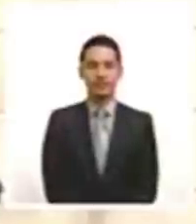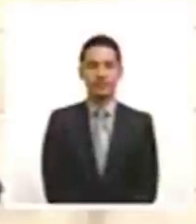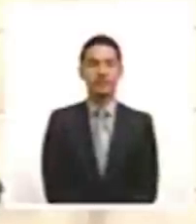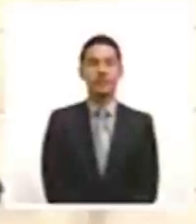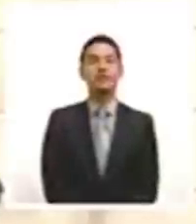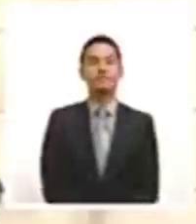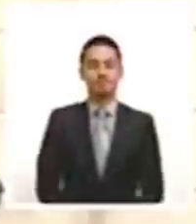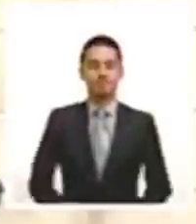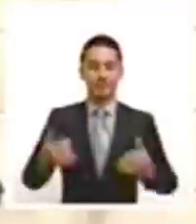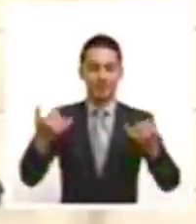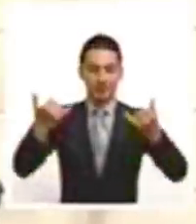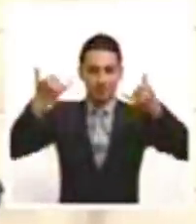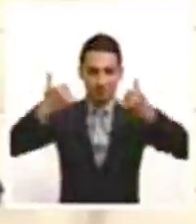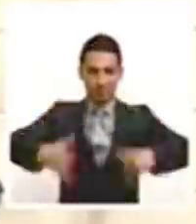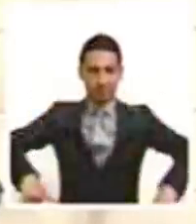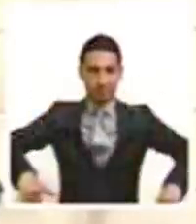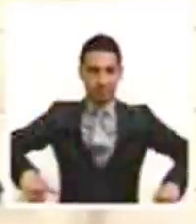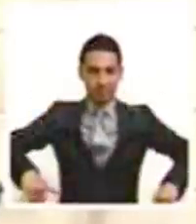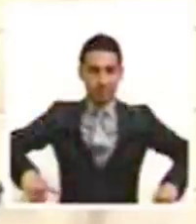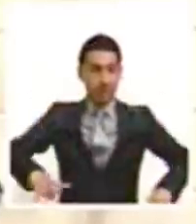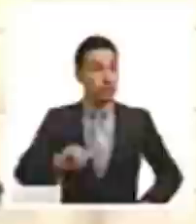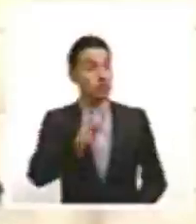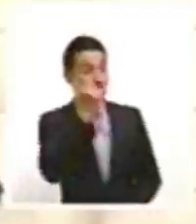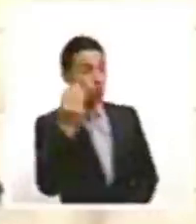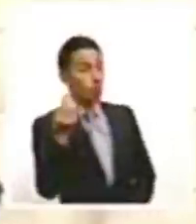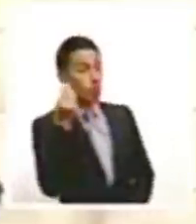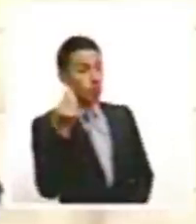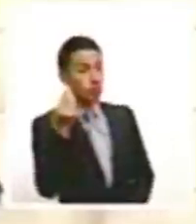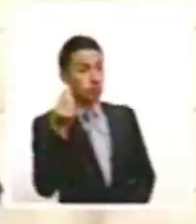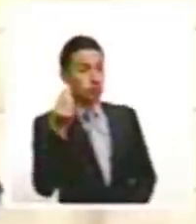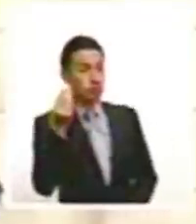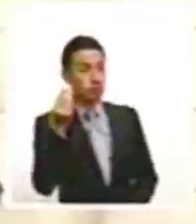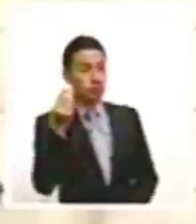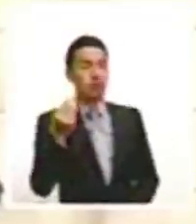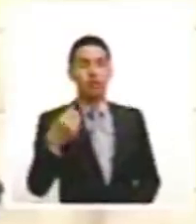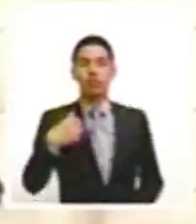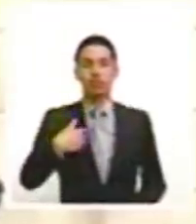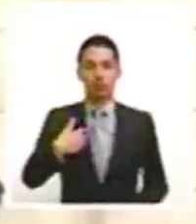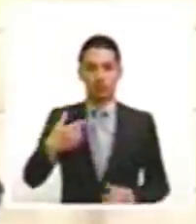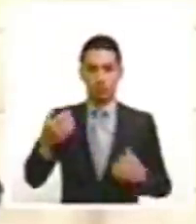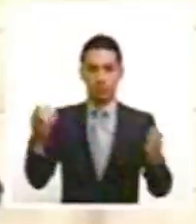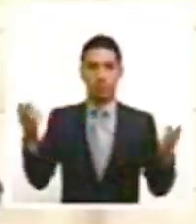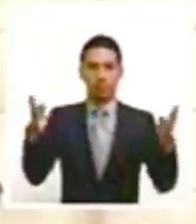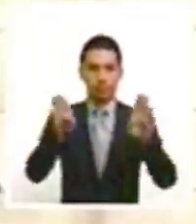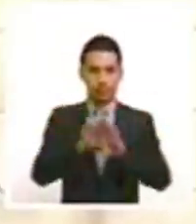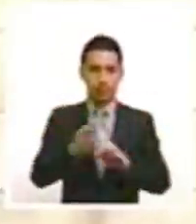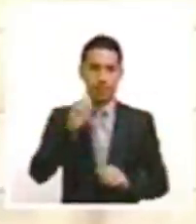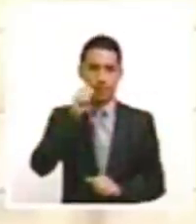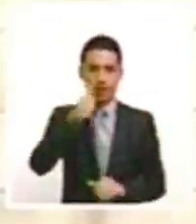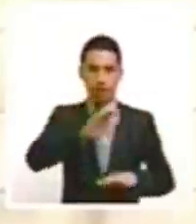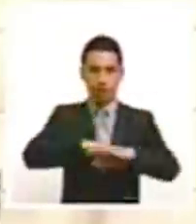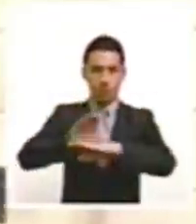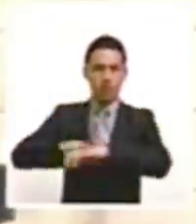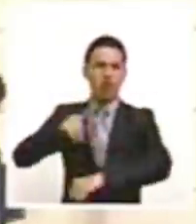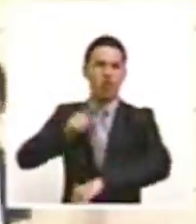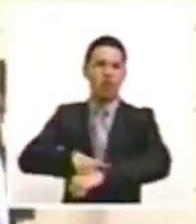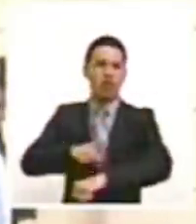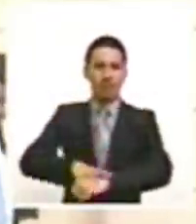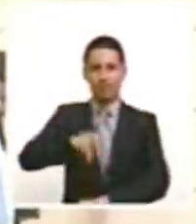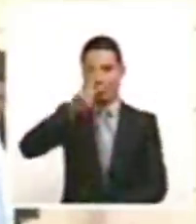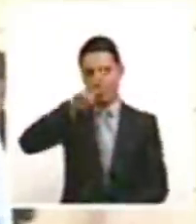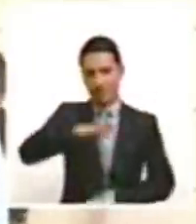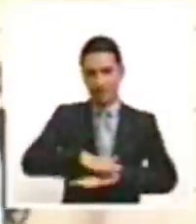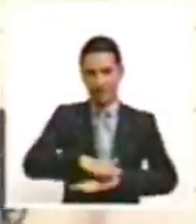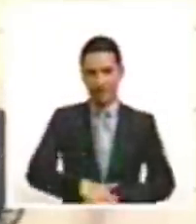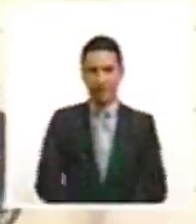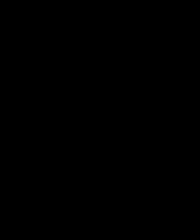Se levanta la sesión y se convoca. No hay quórum, señor presidente. Solo deliberatorio. Se levanta la sesión y se convoca para mañana a las 3 de la tarde.